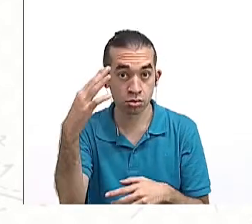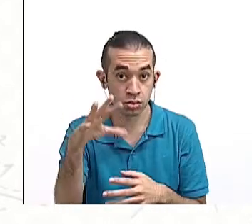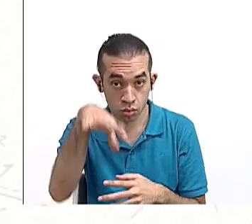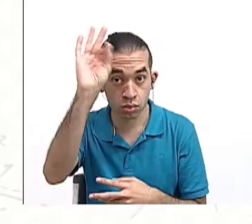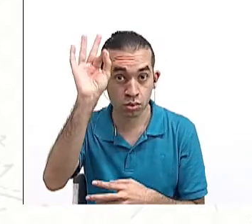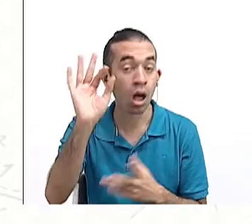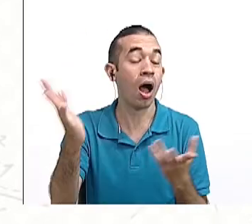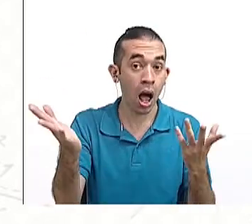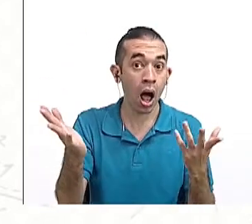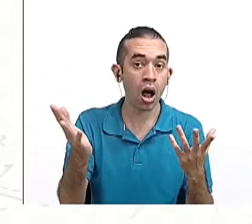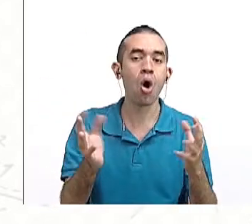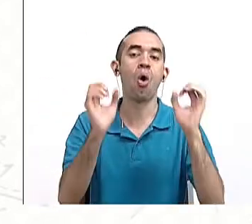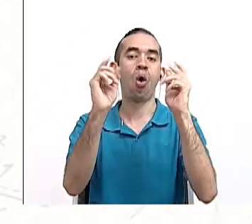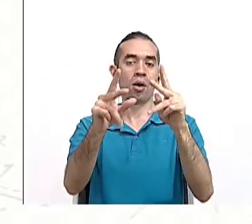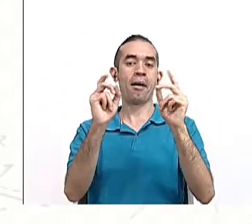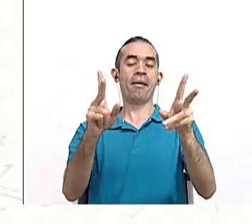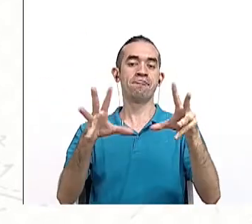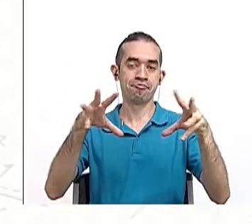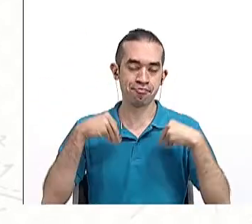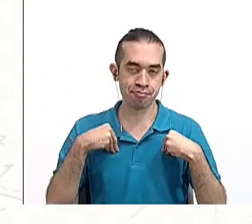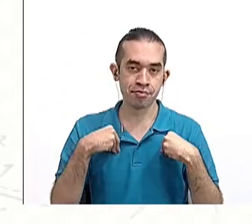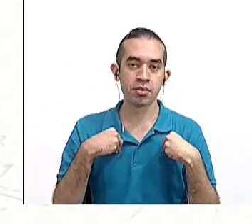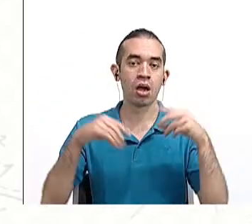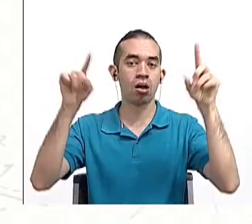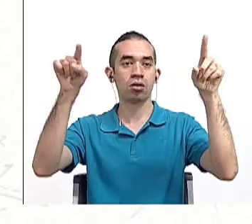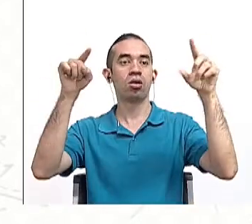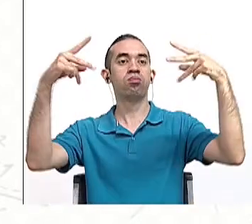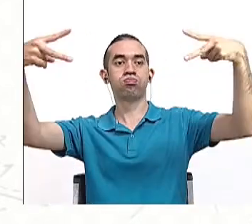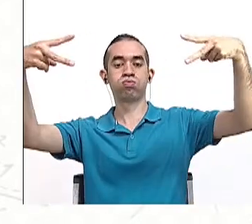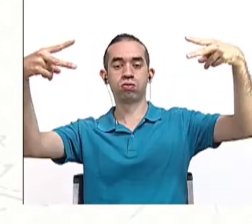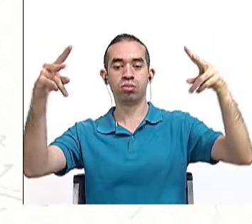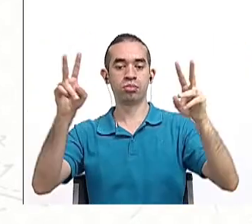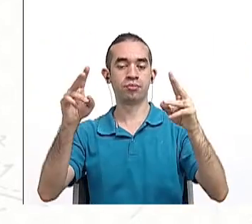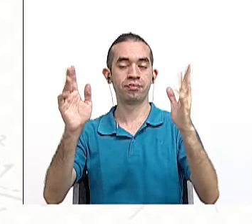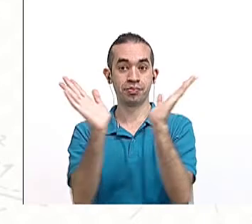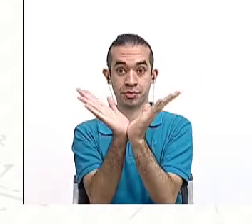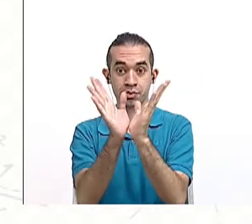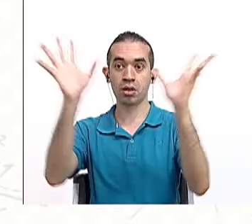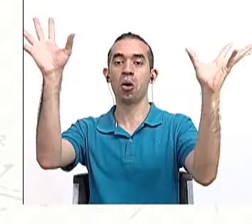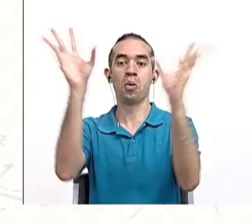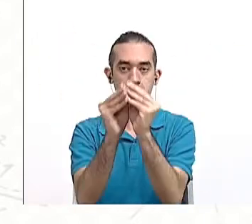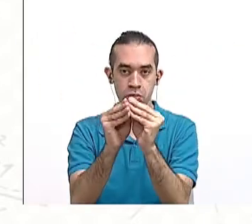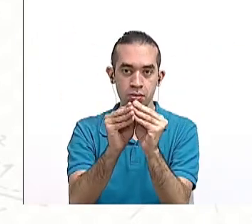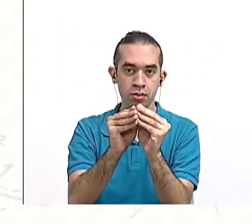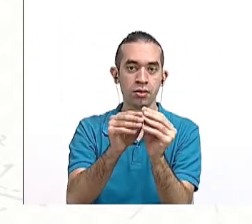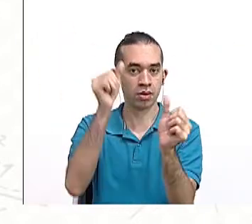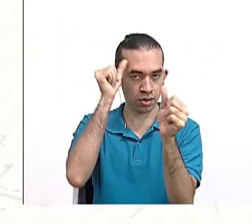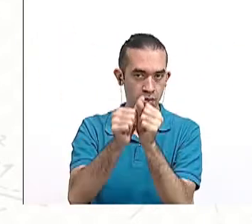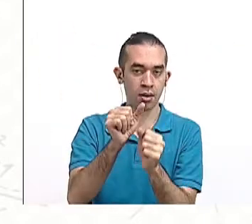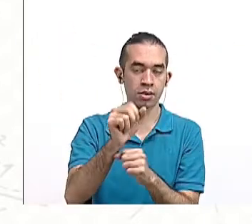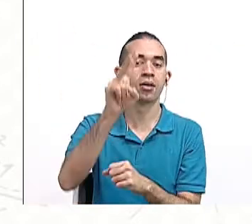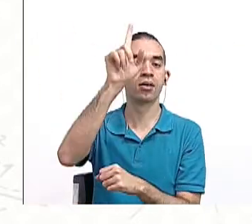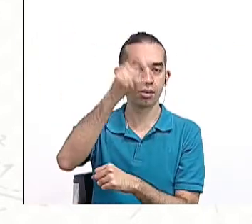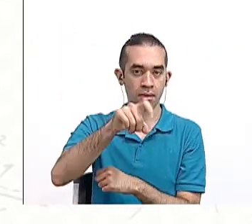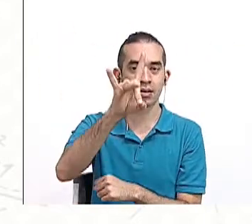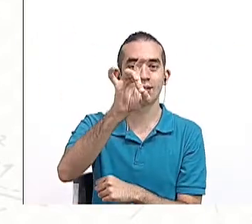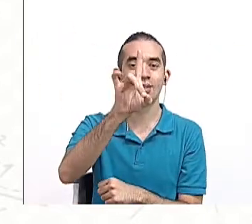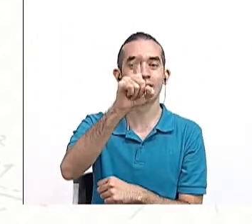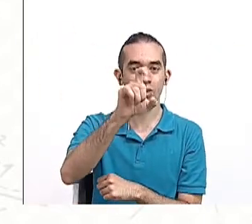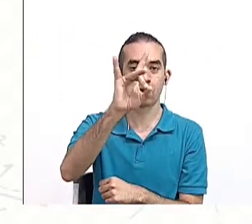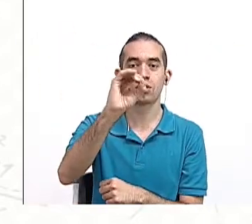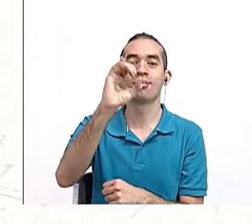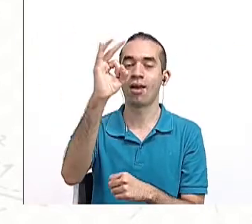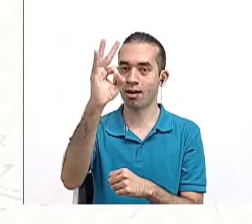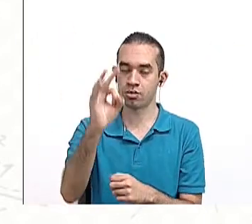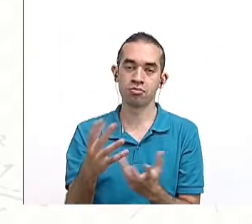ángulos internos de acuerdo recordemos que estos ángulos tienen que sumar 180 grados entonces sabemos que lo que